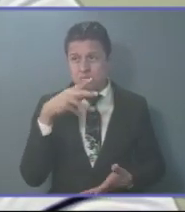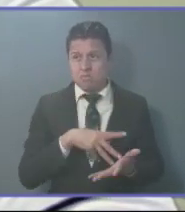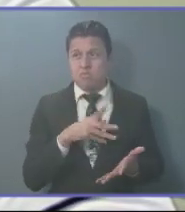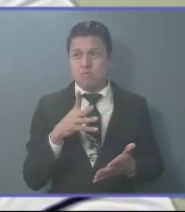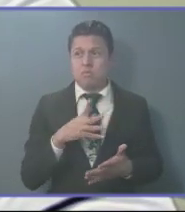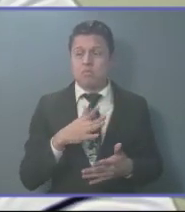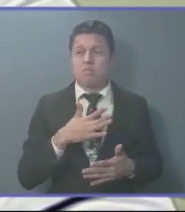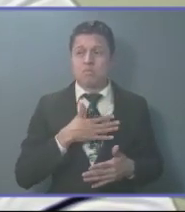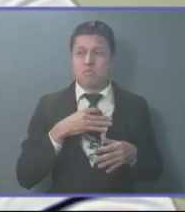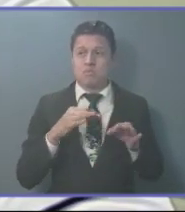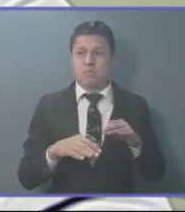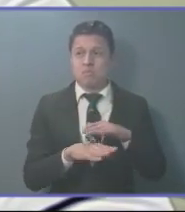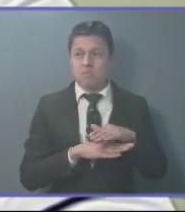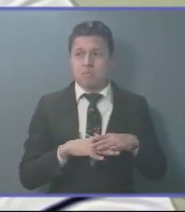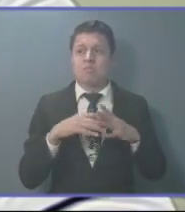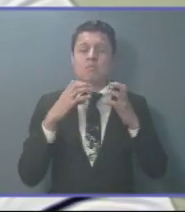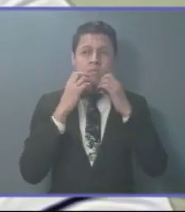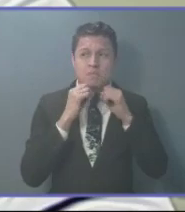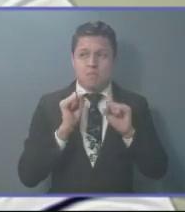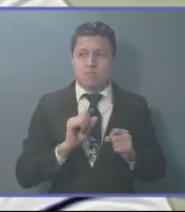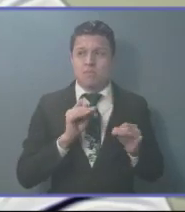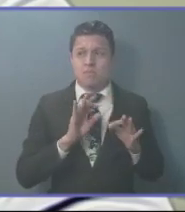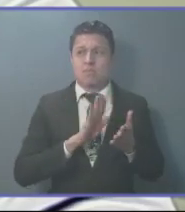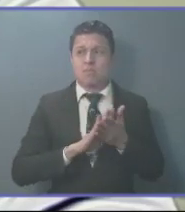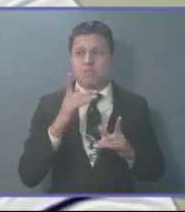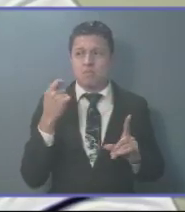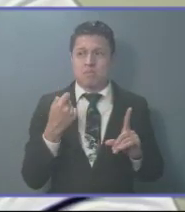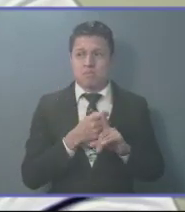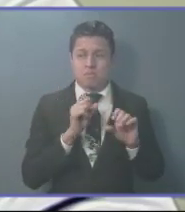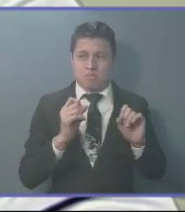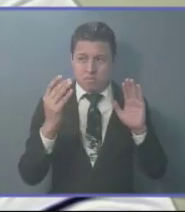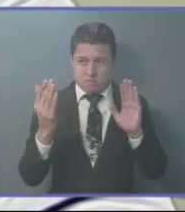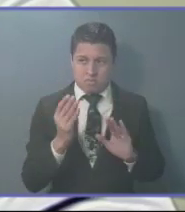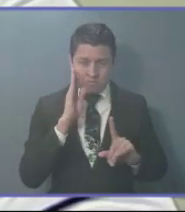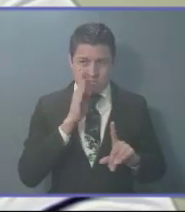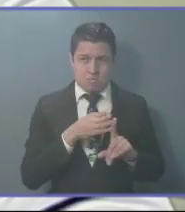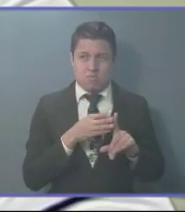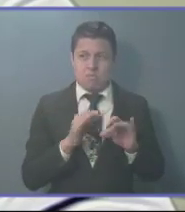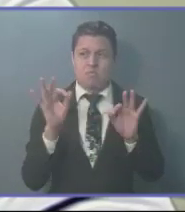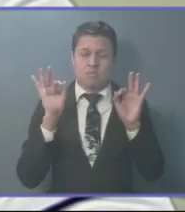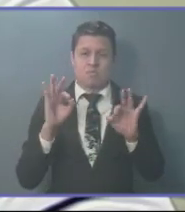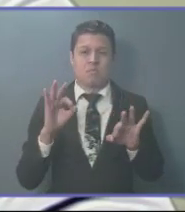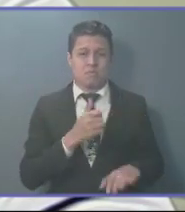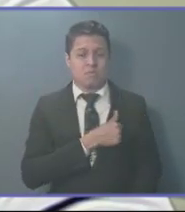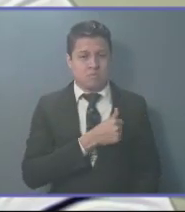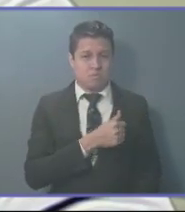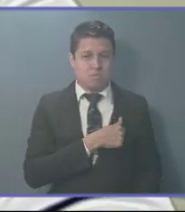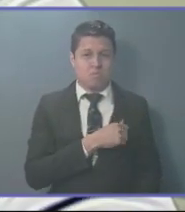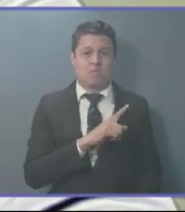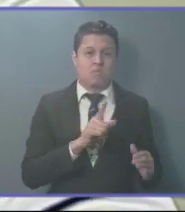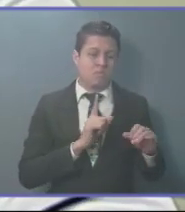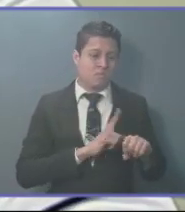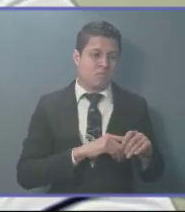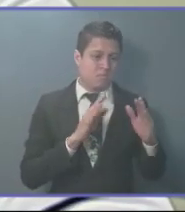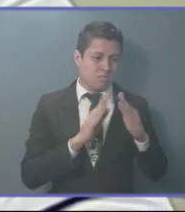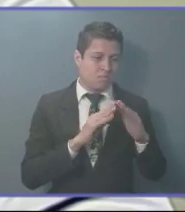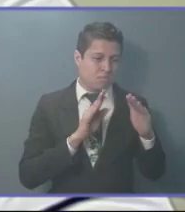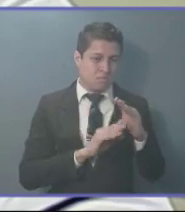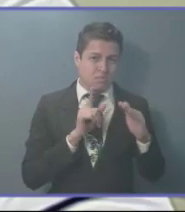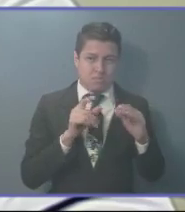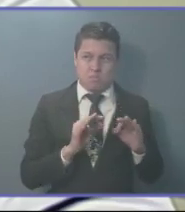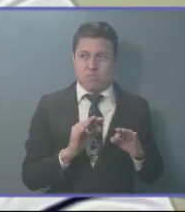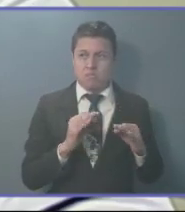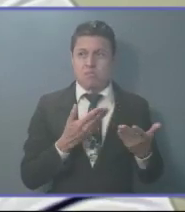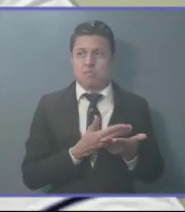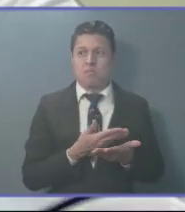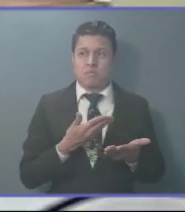públicos tenían y tienen asegurado su salario para poder enfrentar de una manera responsable la cuarentena. Por eso es la